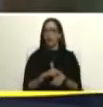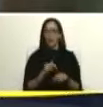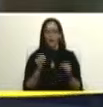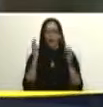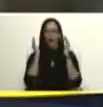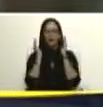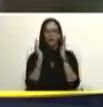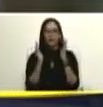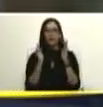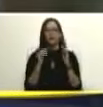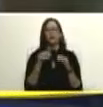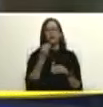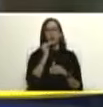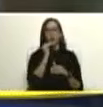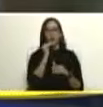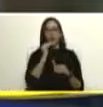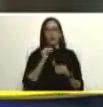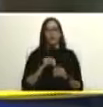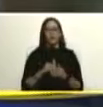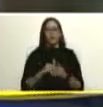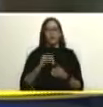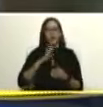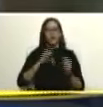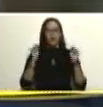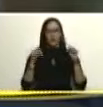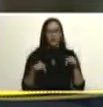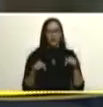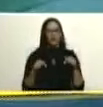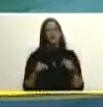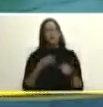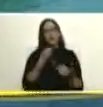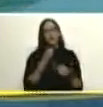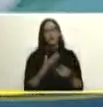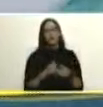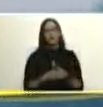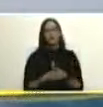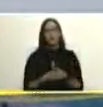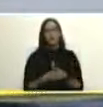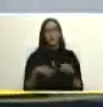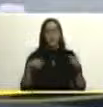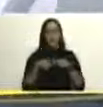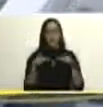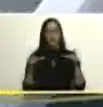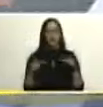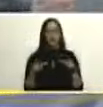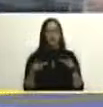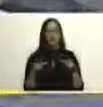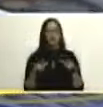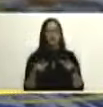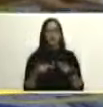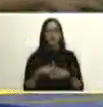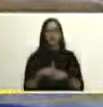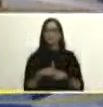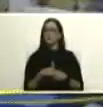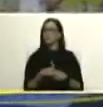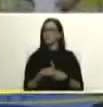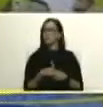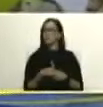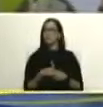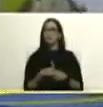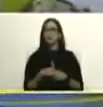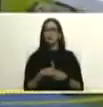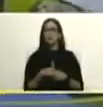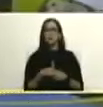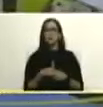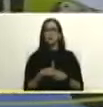a estos muchachos y muchachas que están aquí, y también el área de informática y telemática, donde tenemos